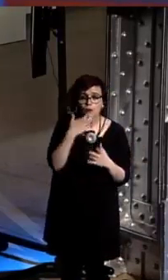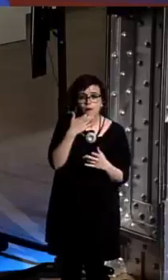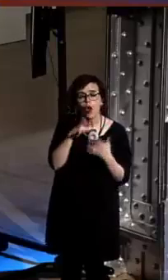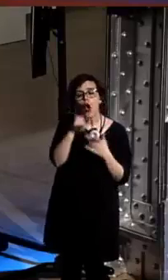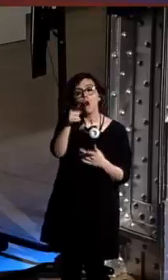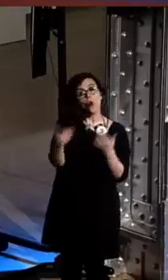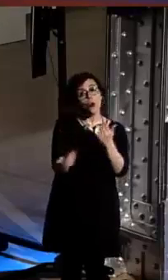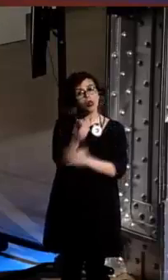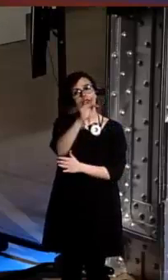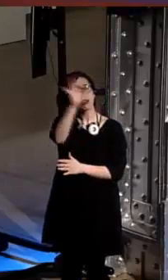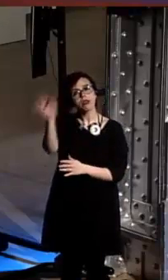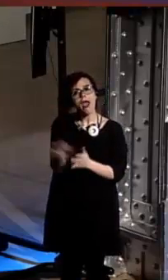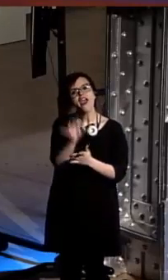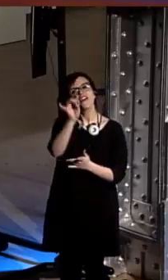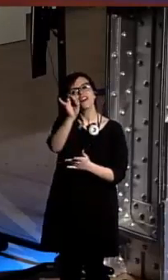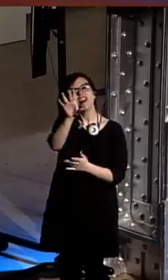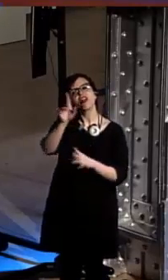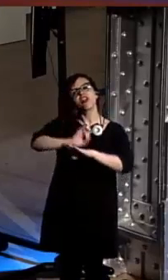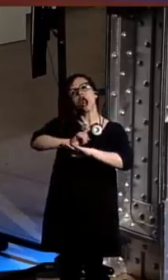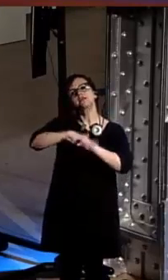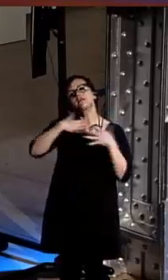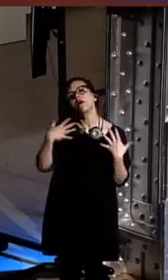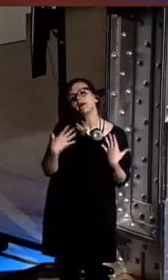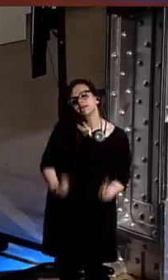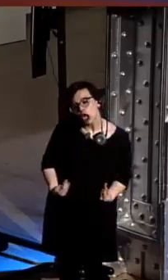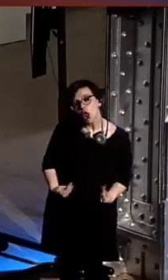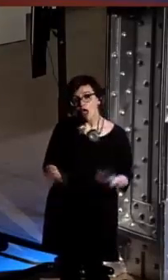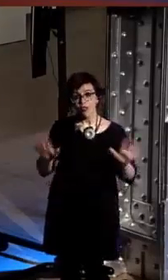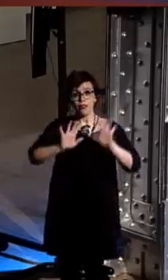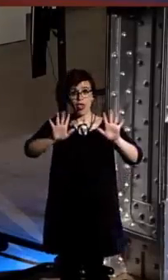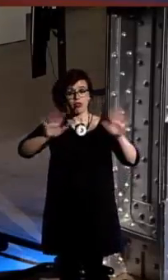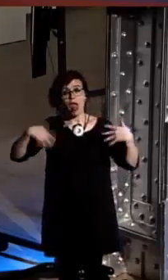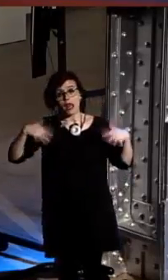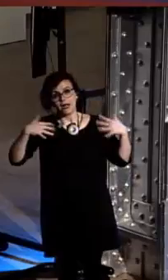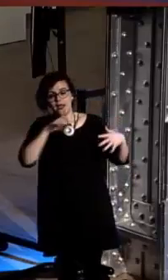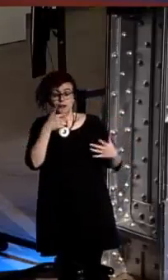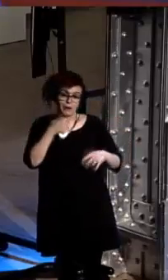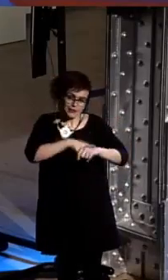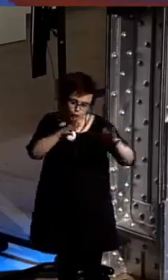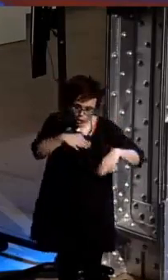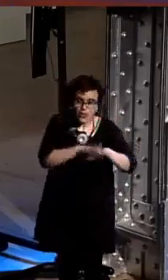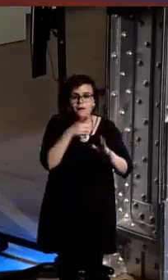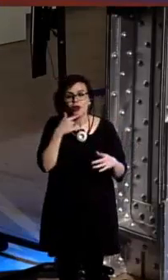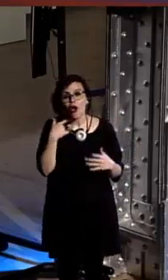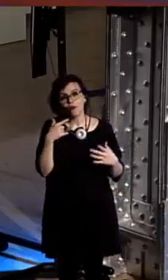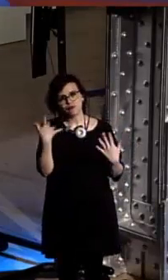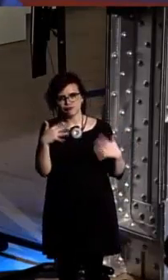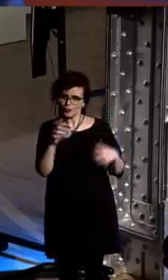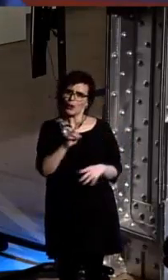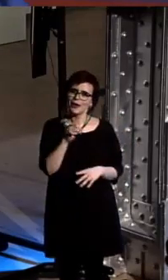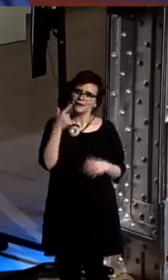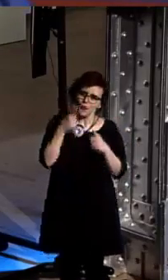del día ha tenido 15 horas de depresión, 10 de alegría, no da tiempo, 15 minutos de alegría. Los días son muy largos.